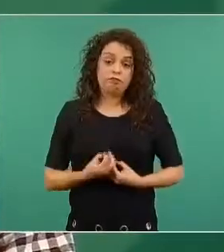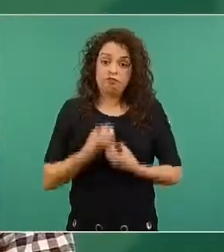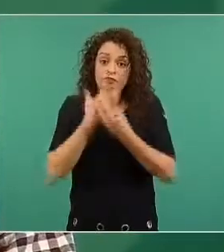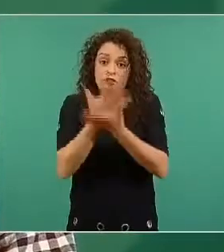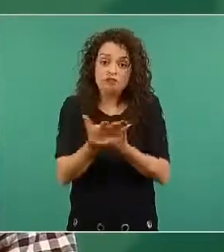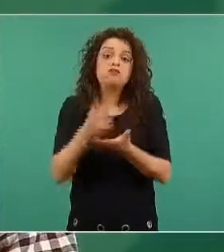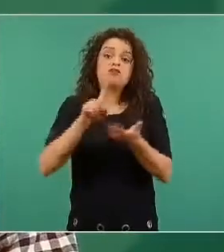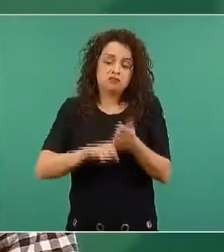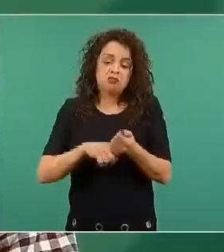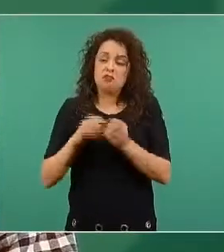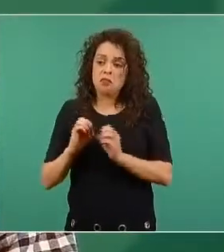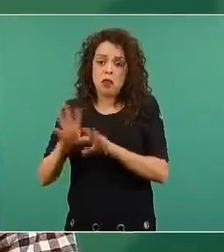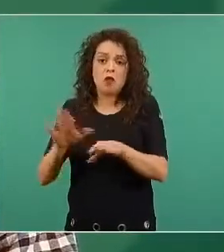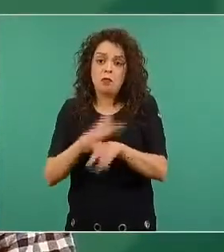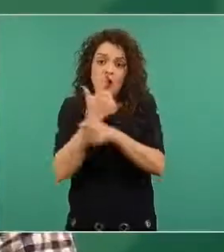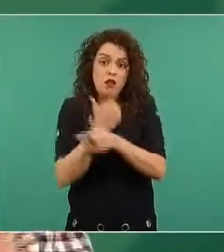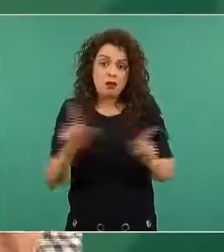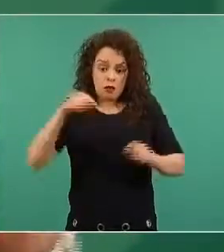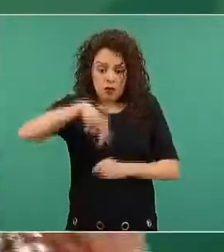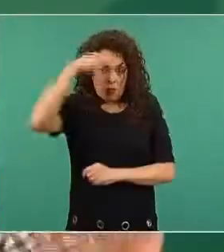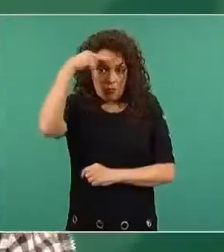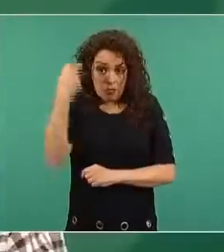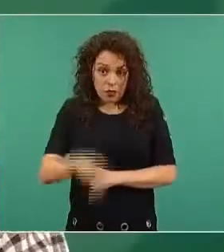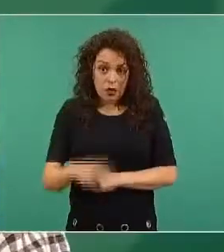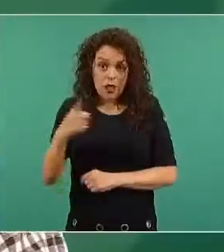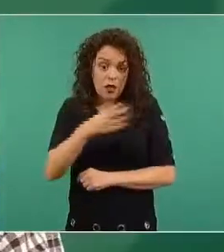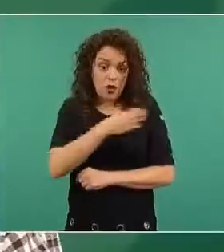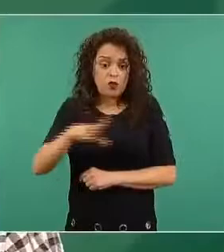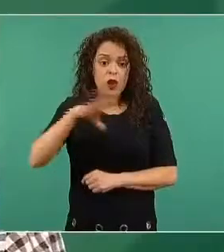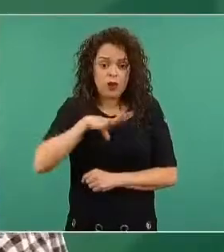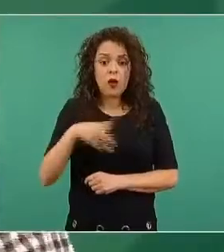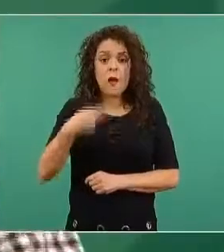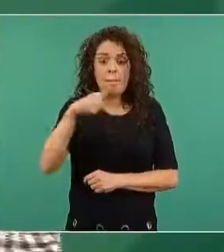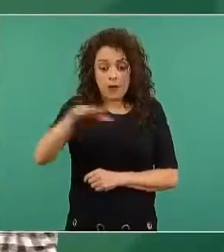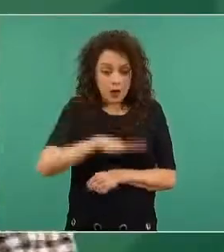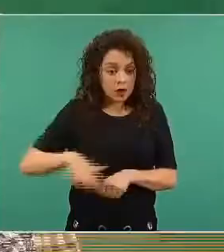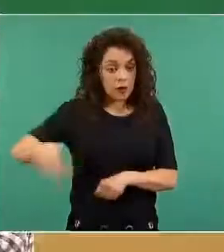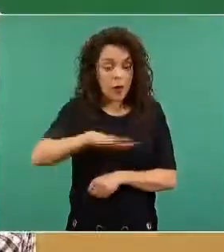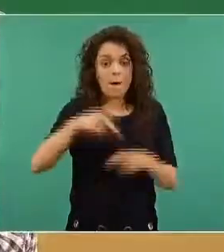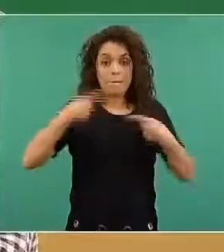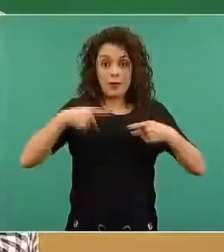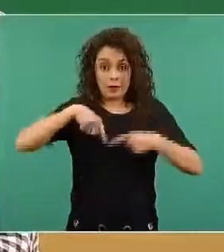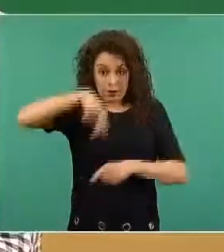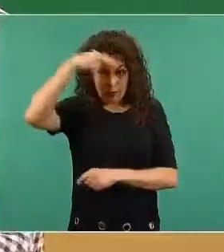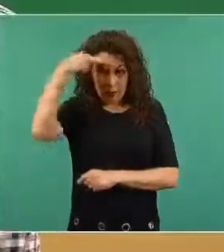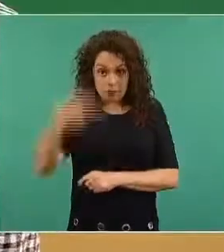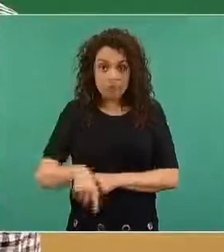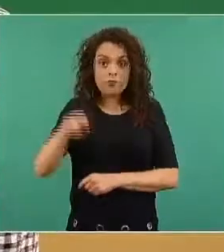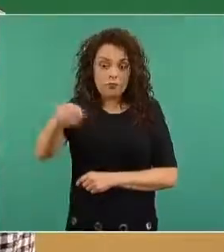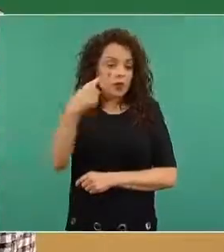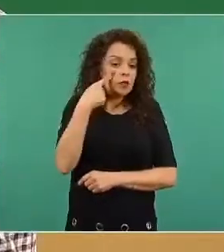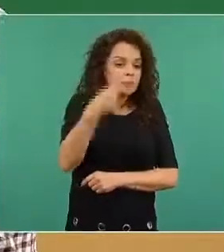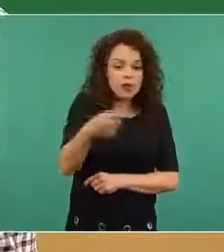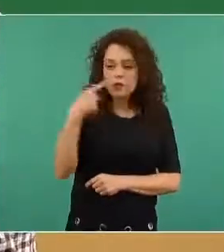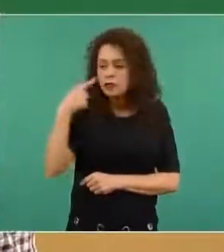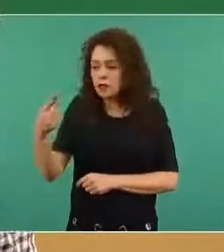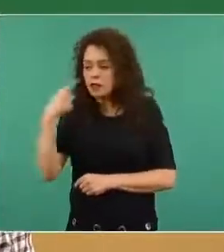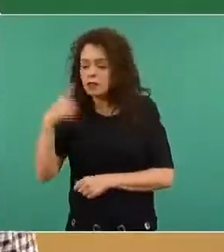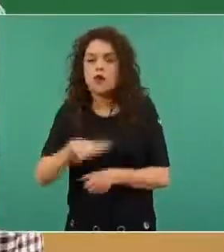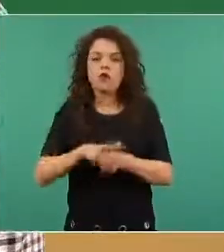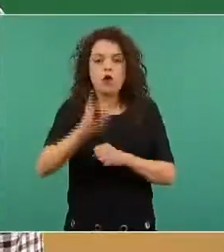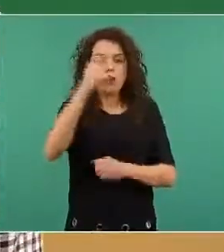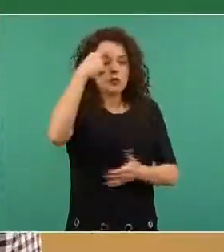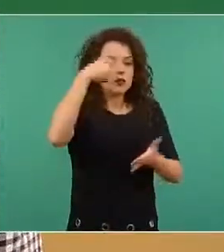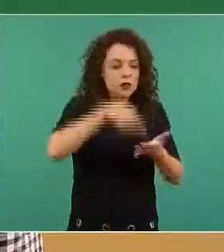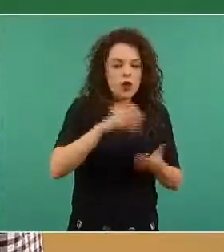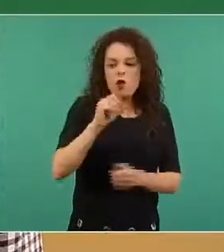bueno que lo haya, y el pueblo, los lectores, las lectoras, pues harán su juicio sobre qué tan creíble es un medio que